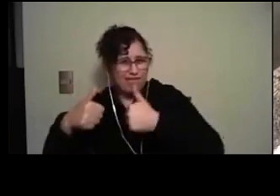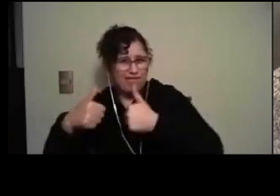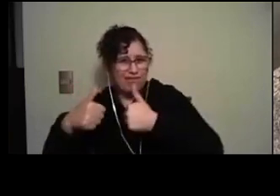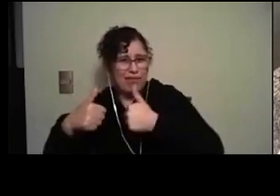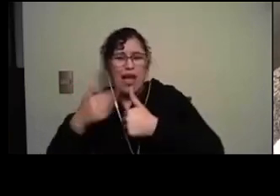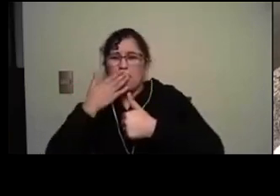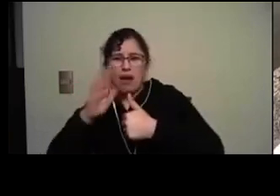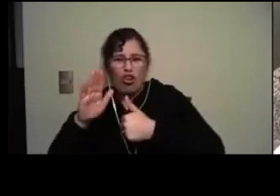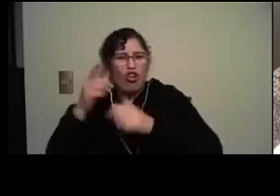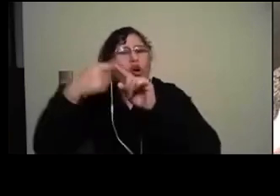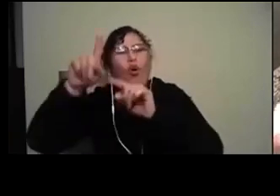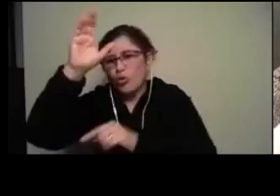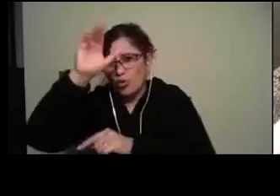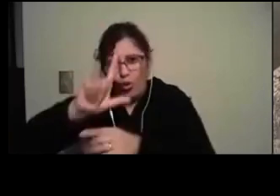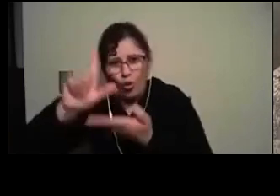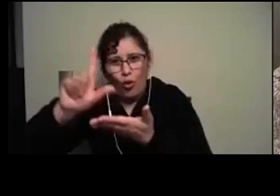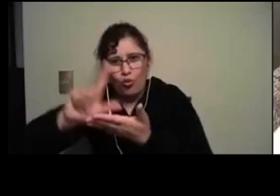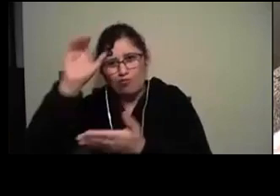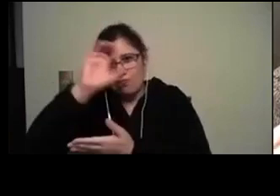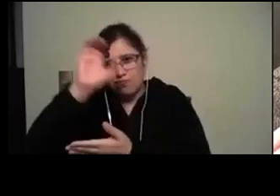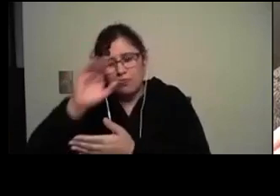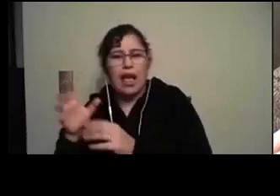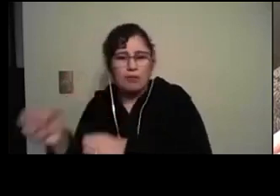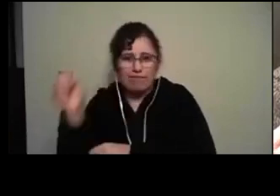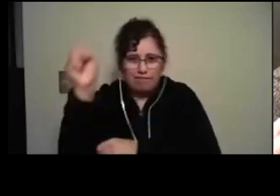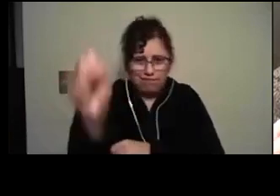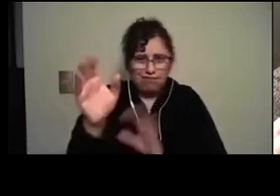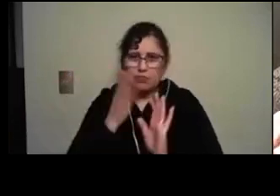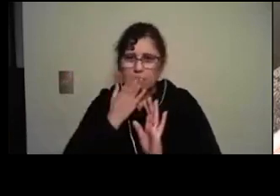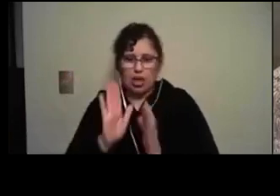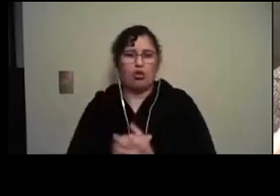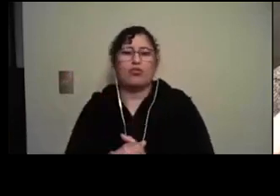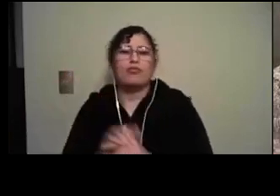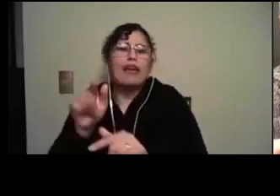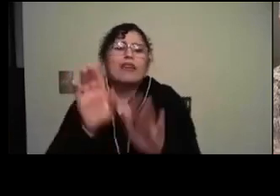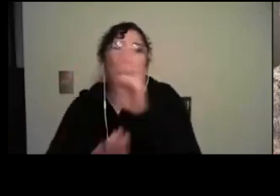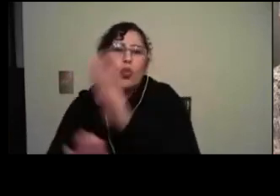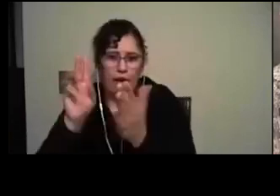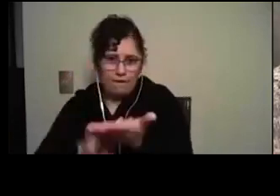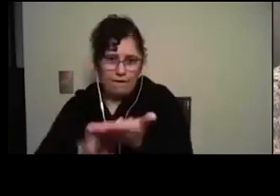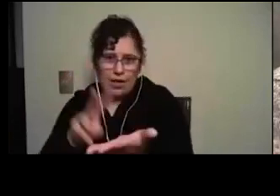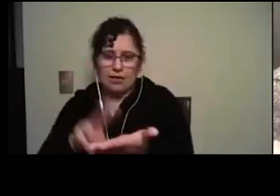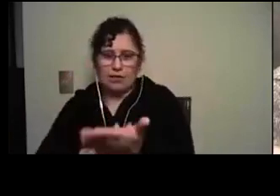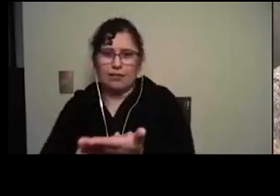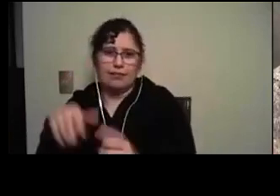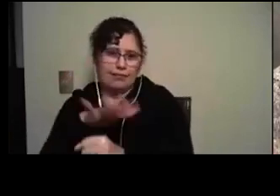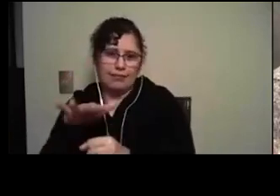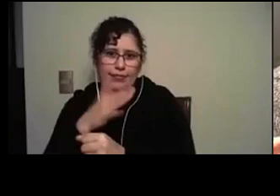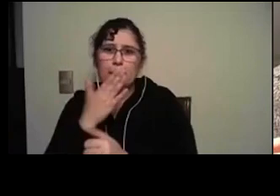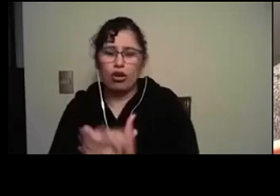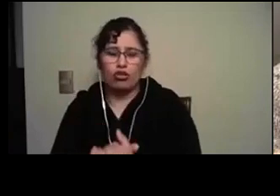hacer es buscar alguna alternativa para que este adulto mayor esté en una residencia en mucho mejores condiciones. ¿Ya?